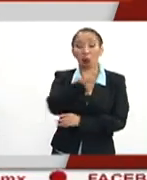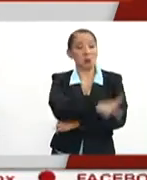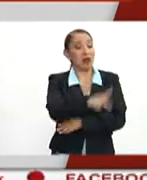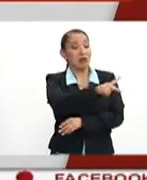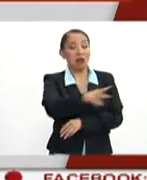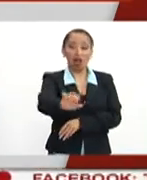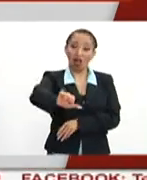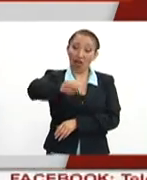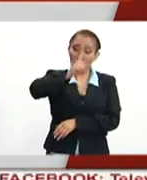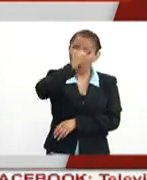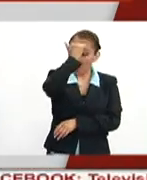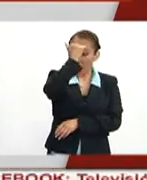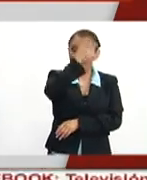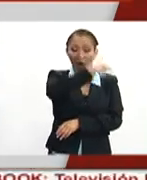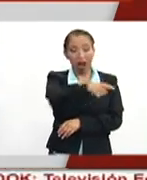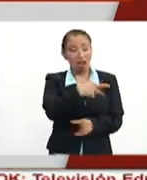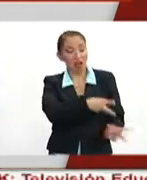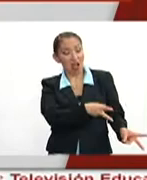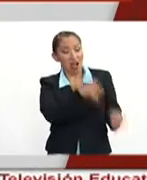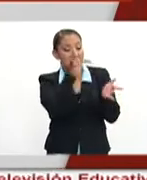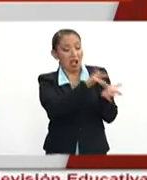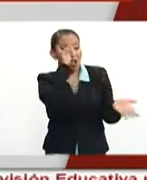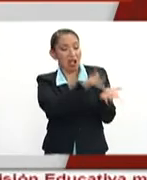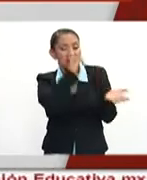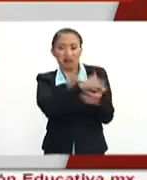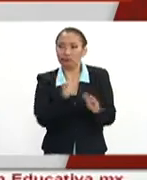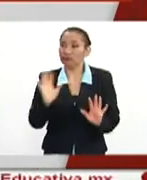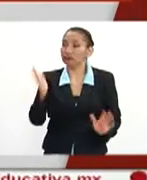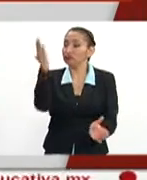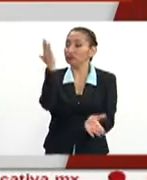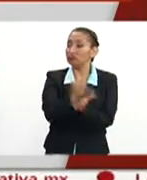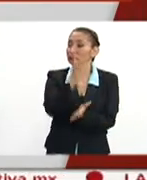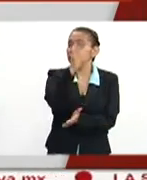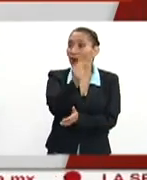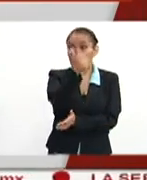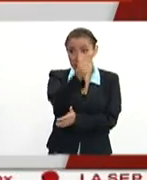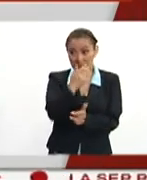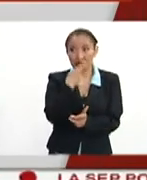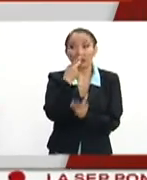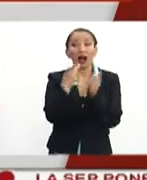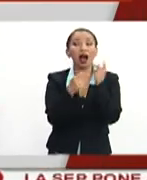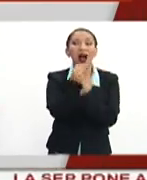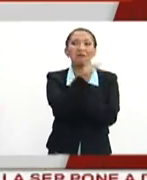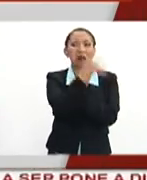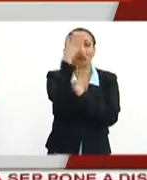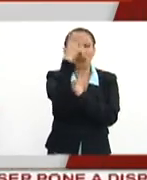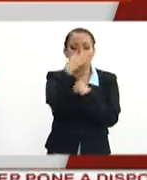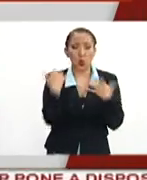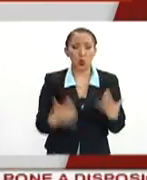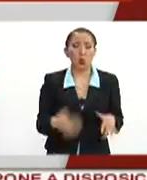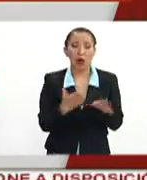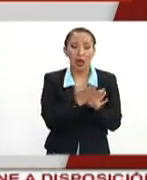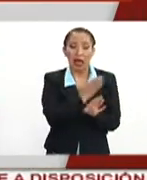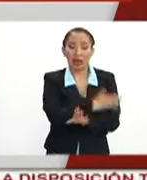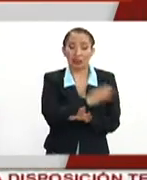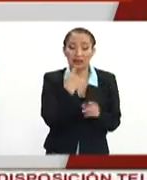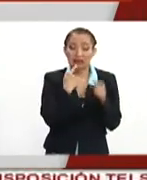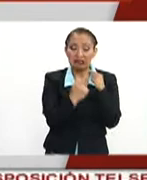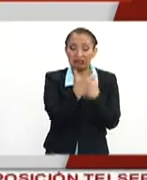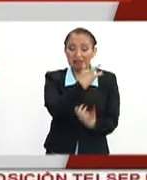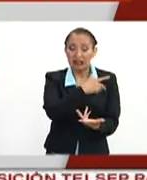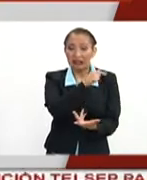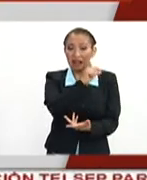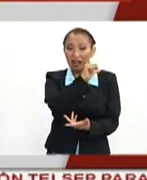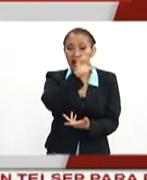pueblo estúpido al que le van a sacar ventaja. De ese nivel es pues el momento previo a las renegociaciones